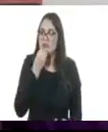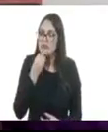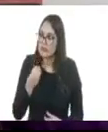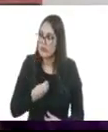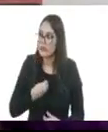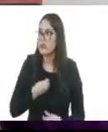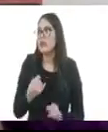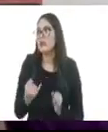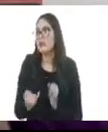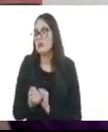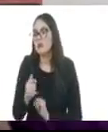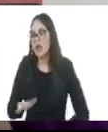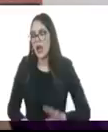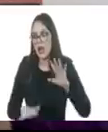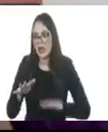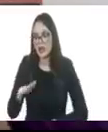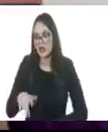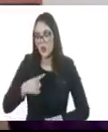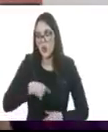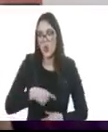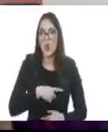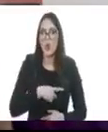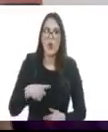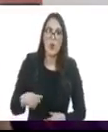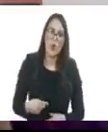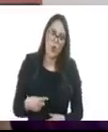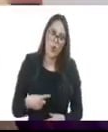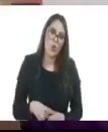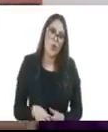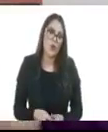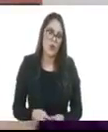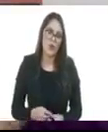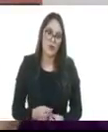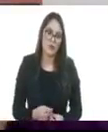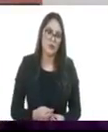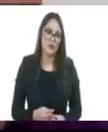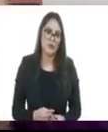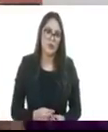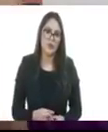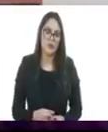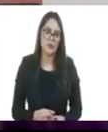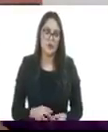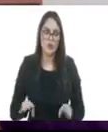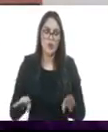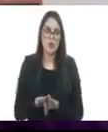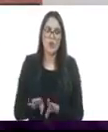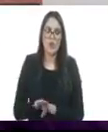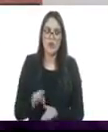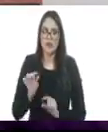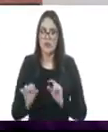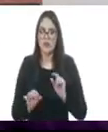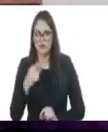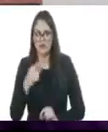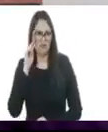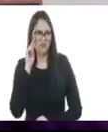tenga, digamos, una postura al respecto y que el Estado responda por ello.